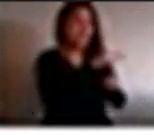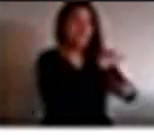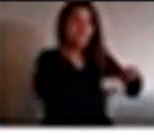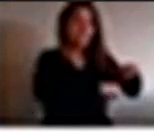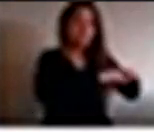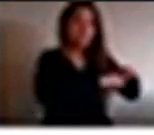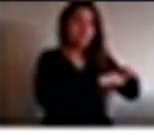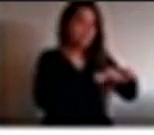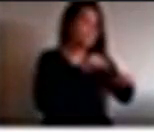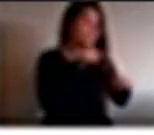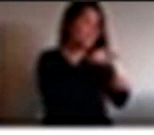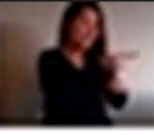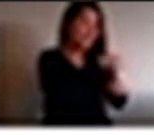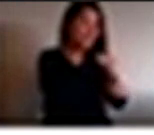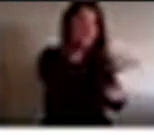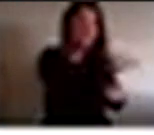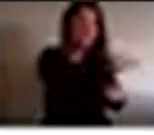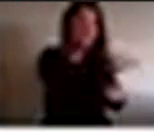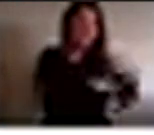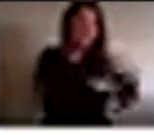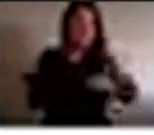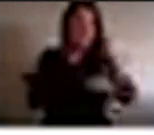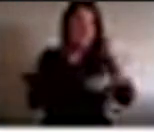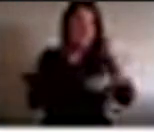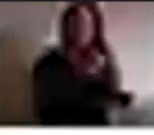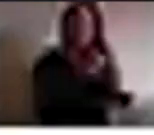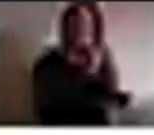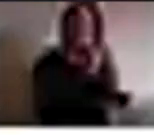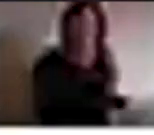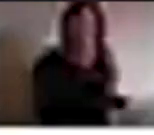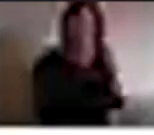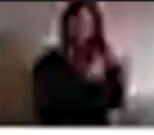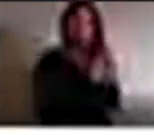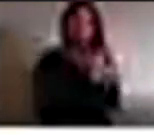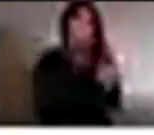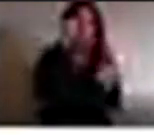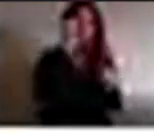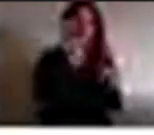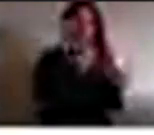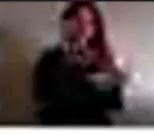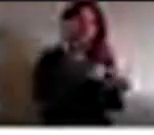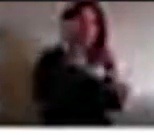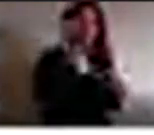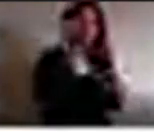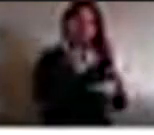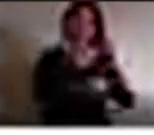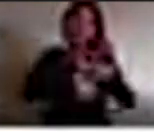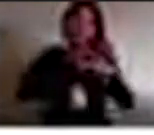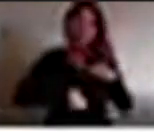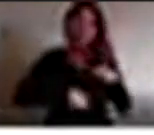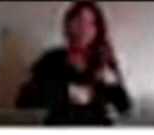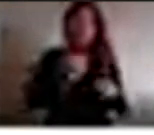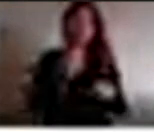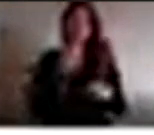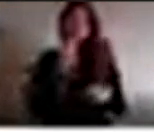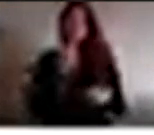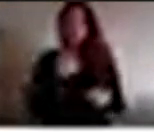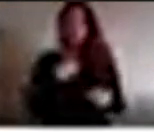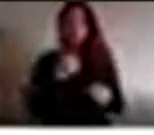en dinero a proyectos o programas de asociaciones, corporaciones o fundaciones a las que se refiere la